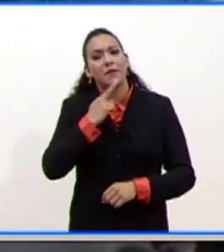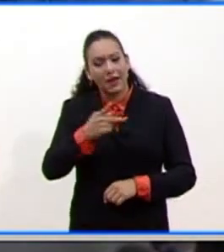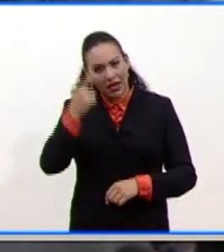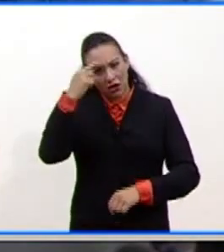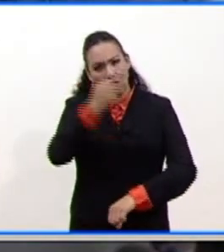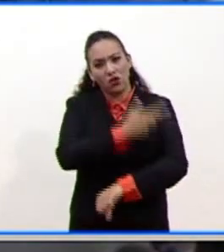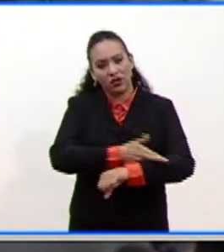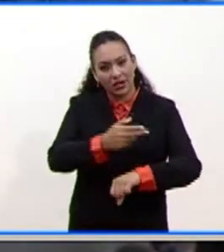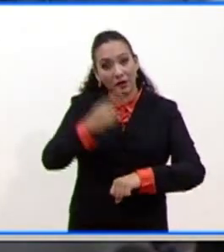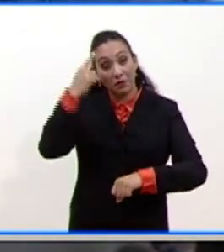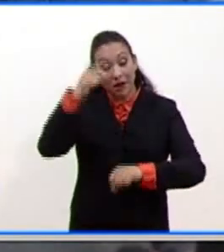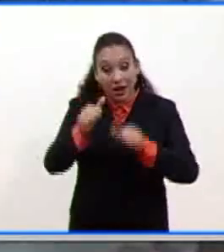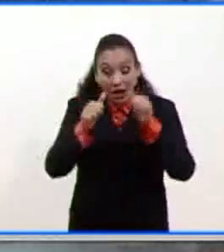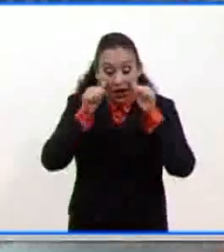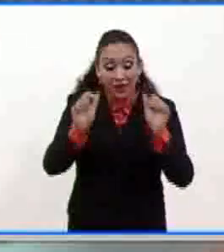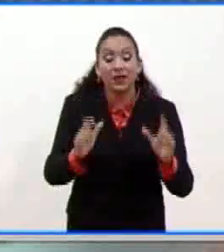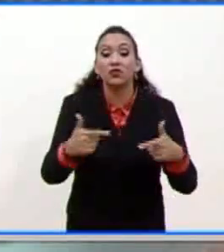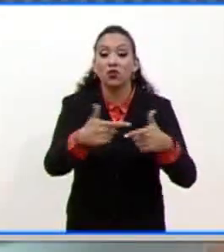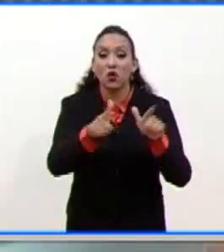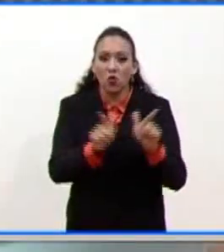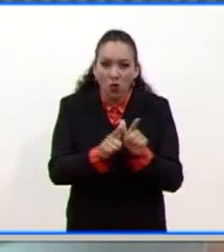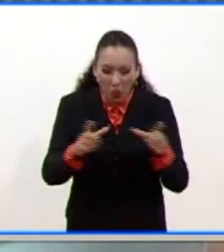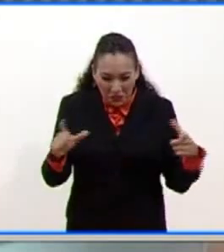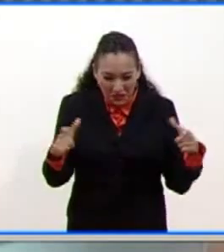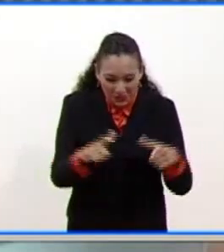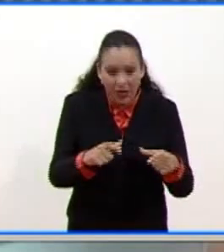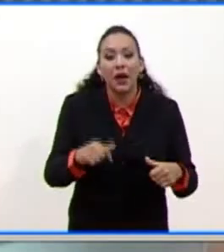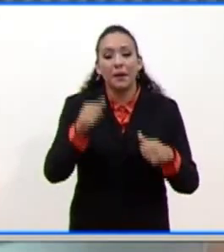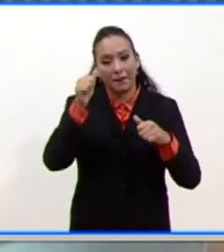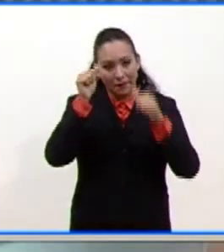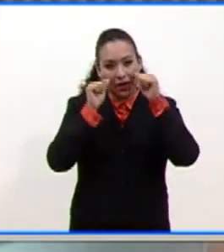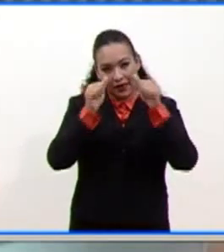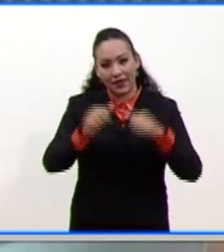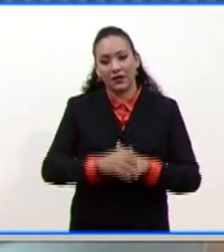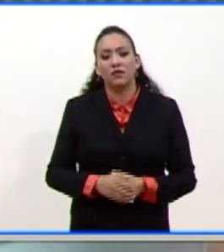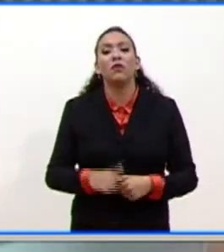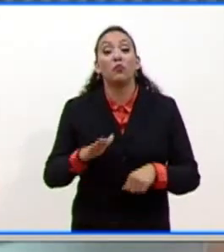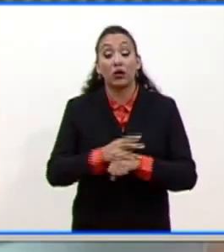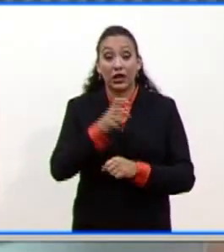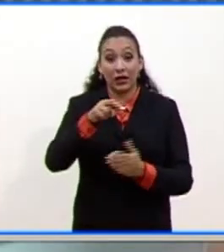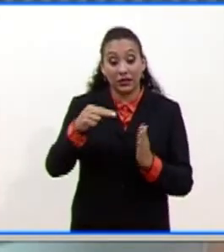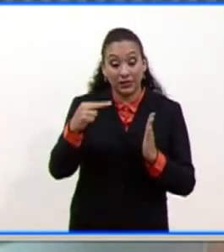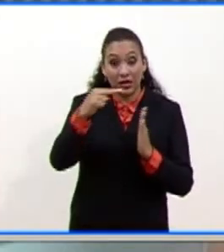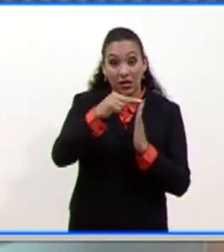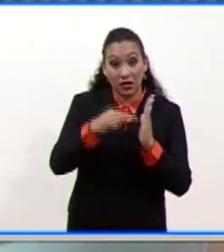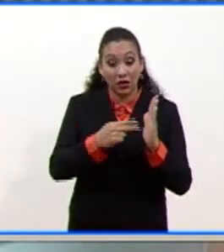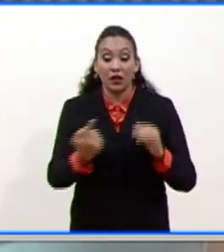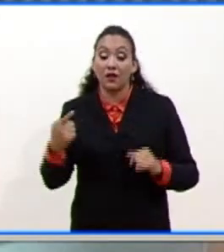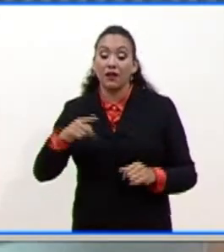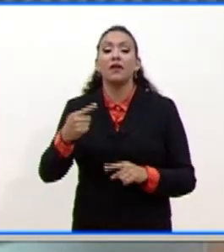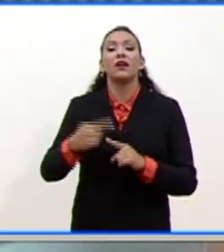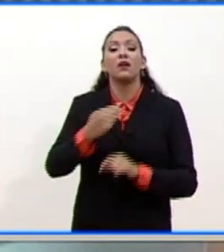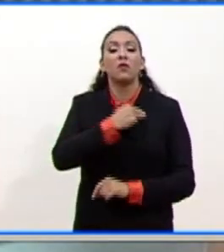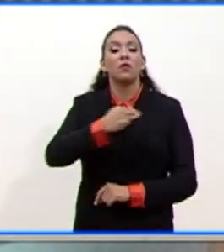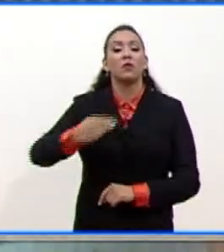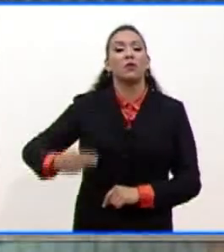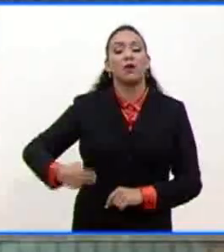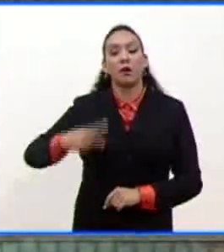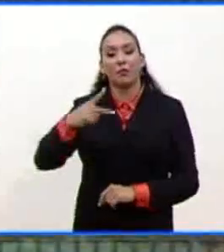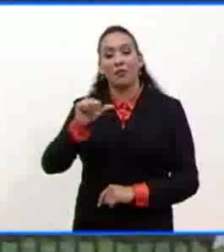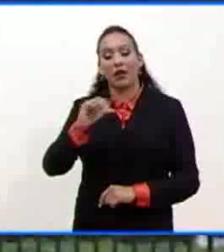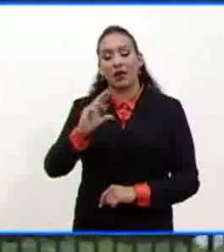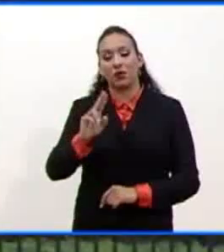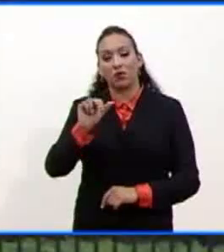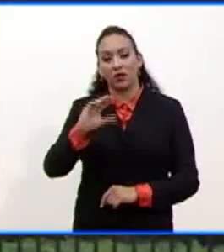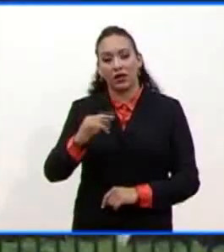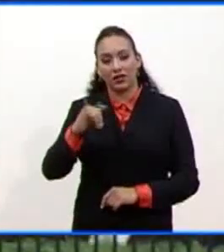las minorías de una manera reforzada. Al tratarse de una norma impugnada por el municipio de Bacuachí,